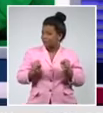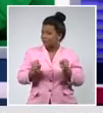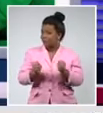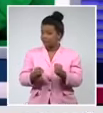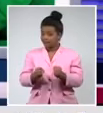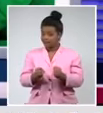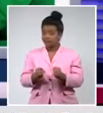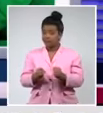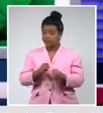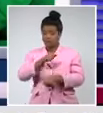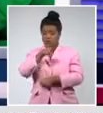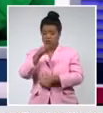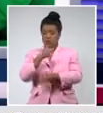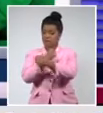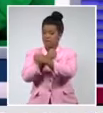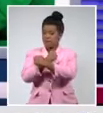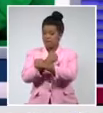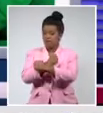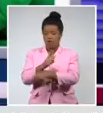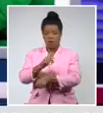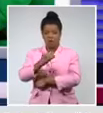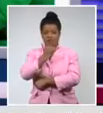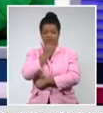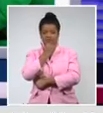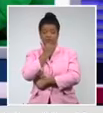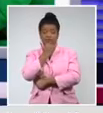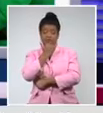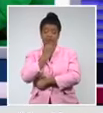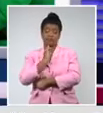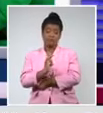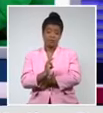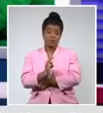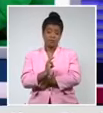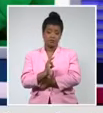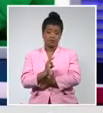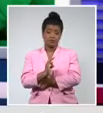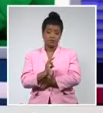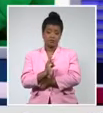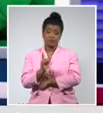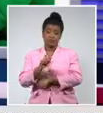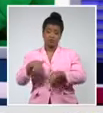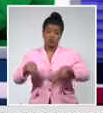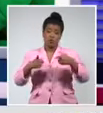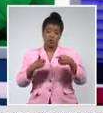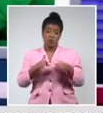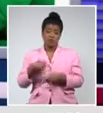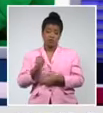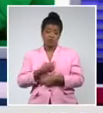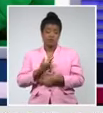riesgo para nuestro país, pues lamentablemente no fuimos capaces de cumplirlo.